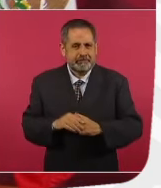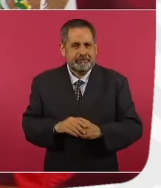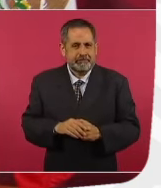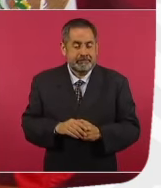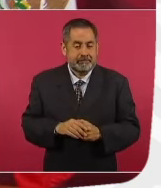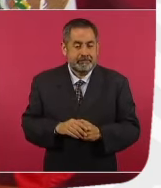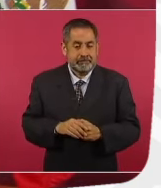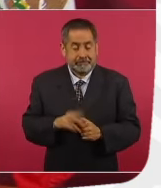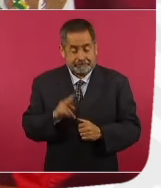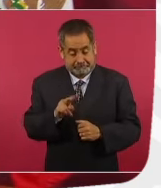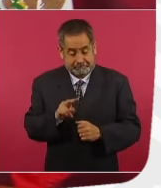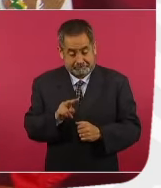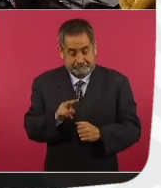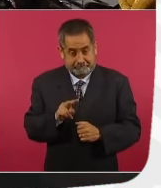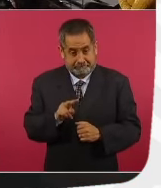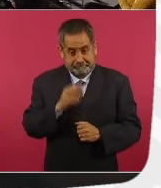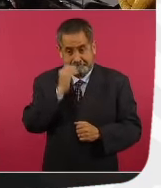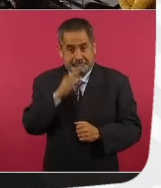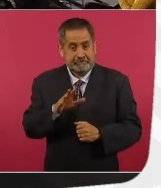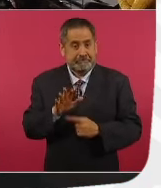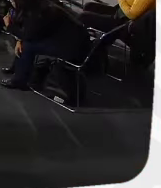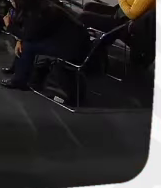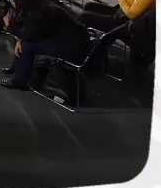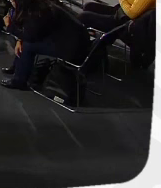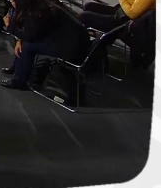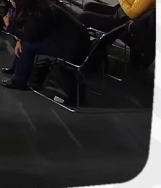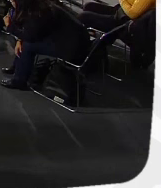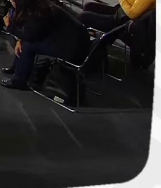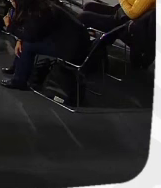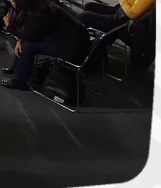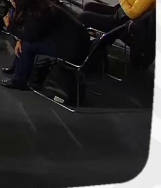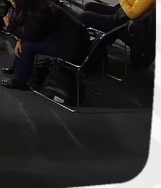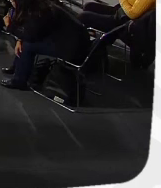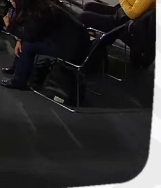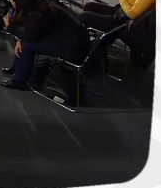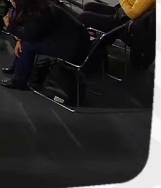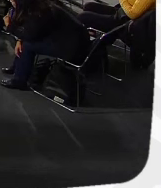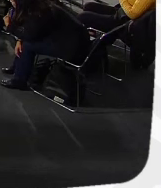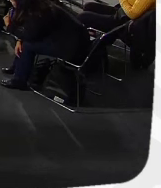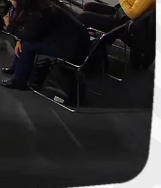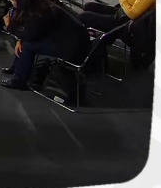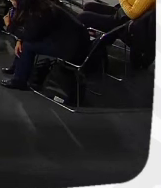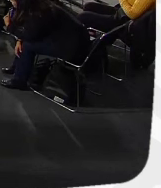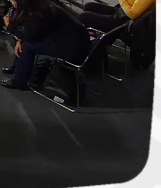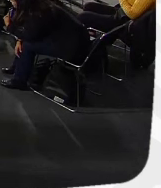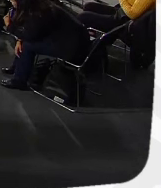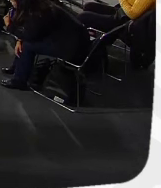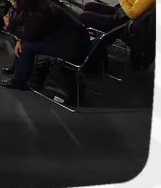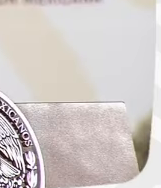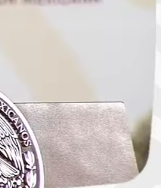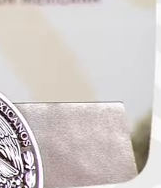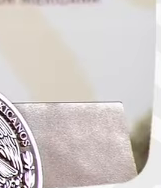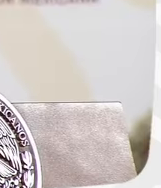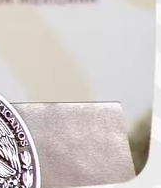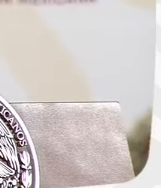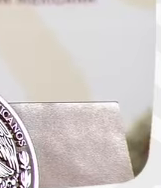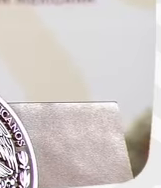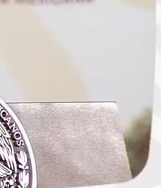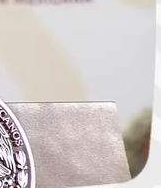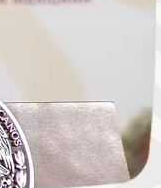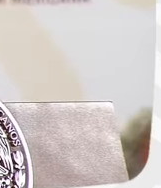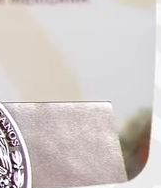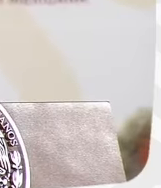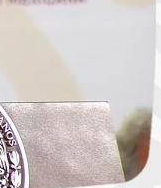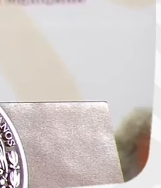a poner espero que sea cierto creo que sí porque